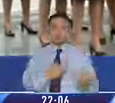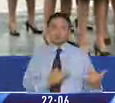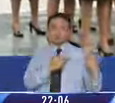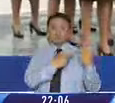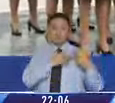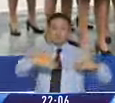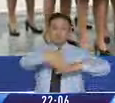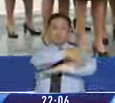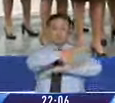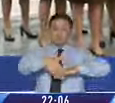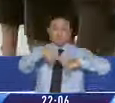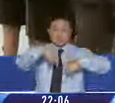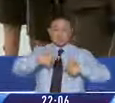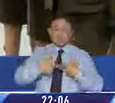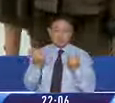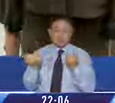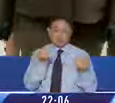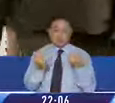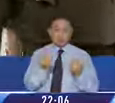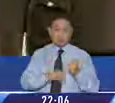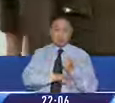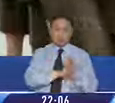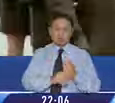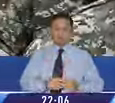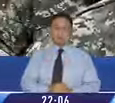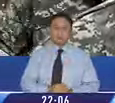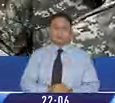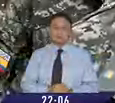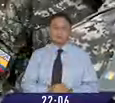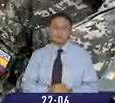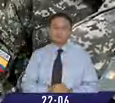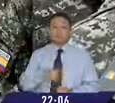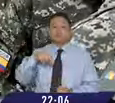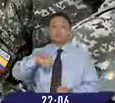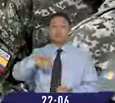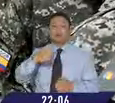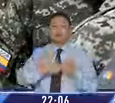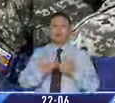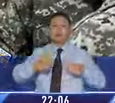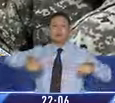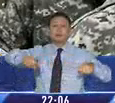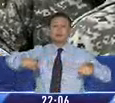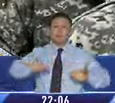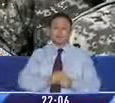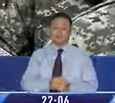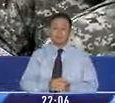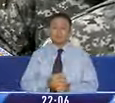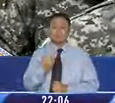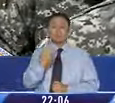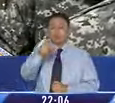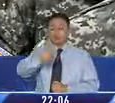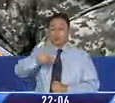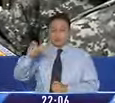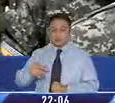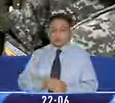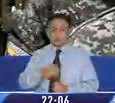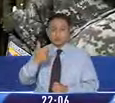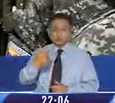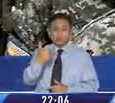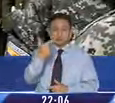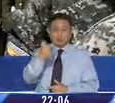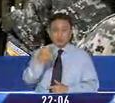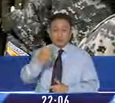calles. Serán parte de los operativos antidelincuenciales. Tenemos problemas con las motocicletas, dos ocupantes, armas blancas, armas de fuego, y es a donde